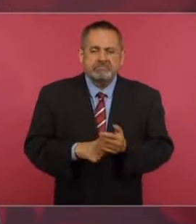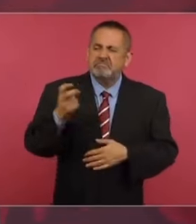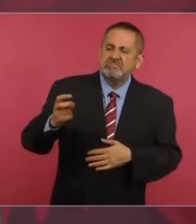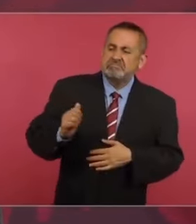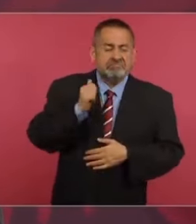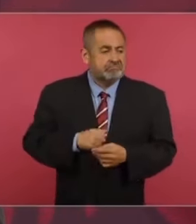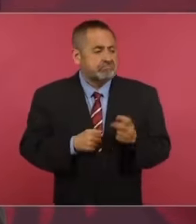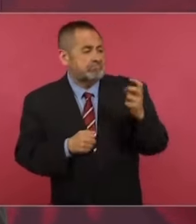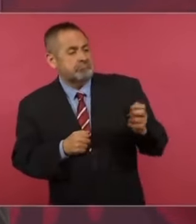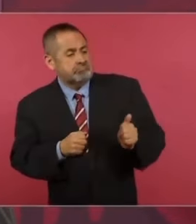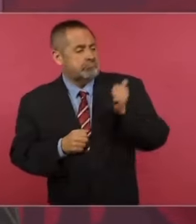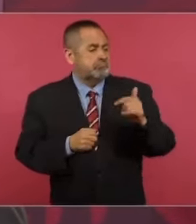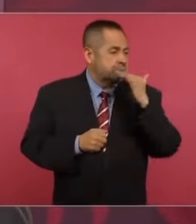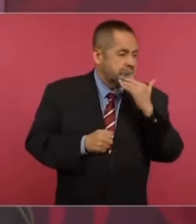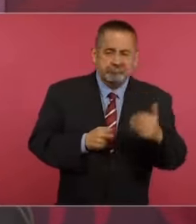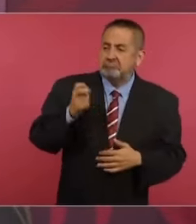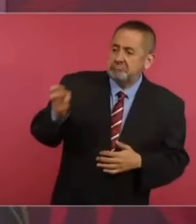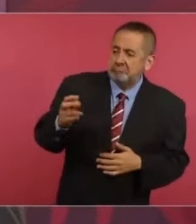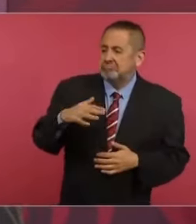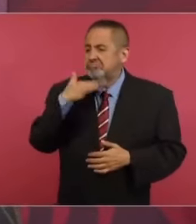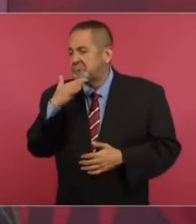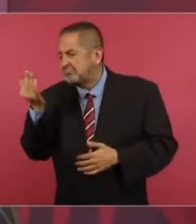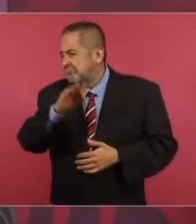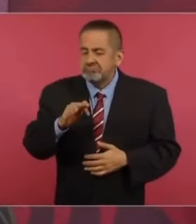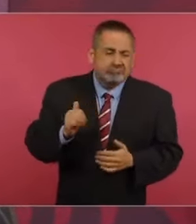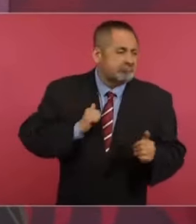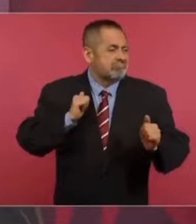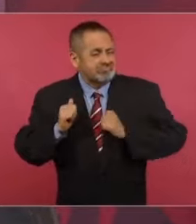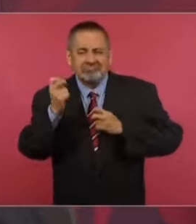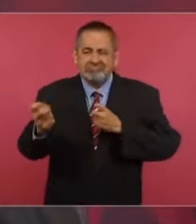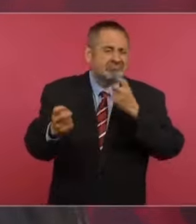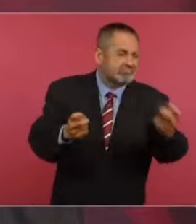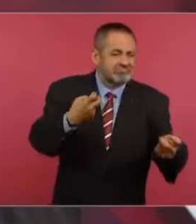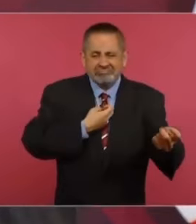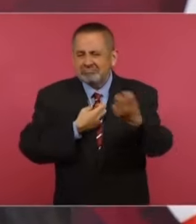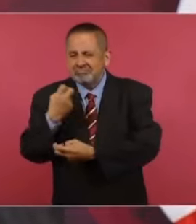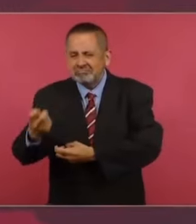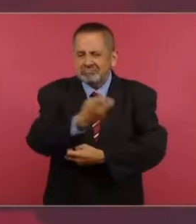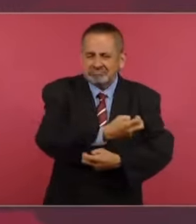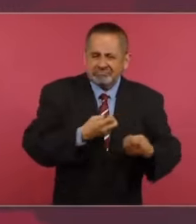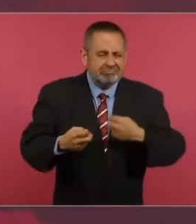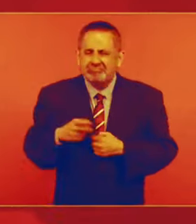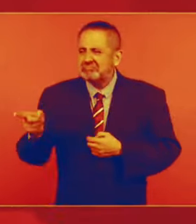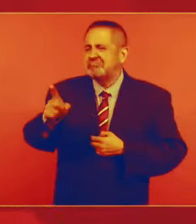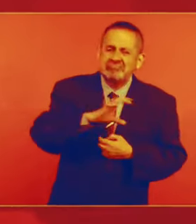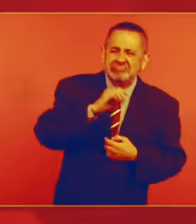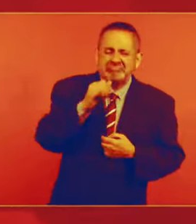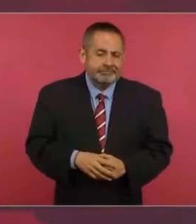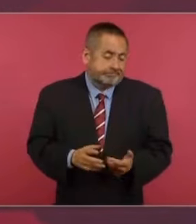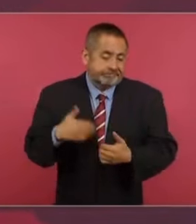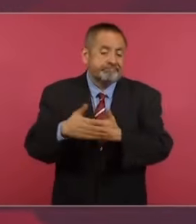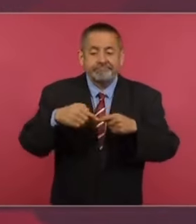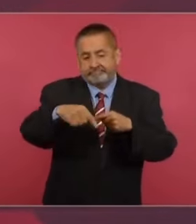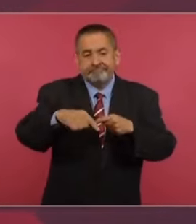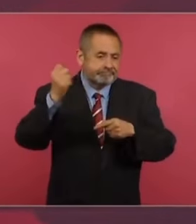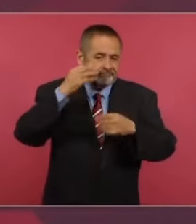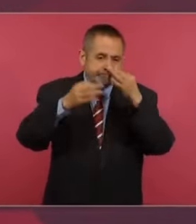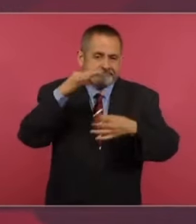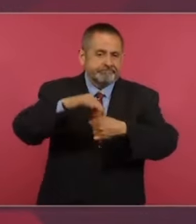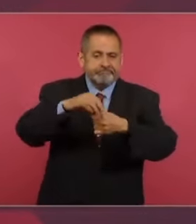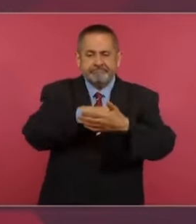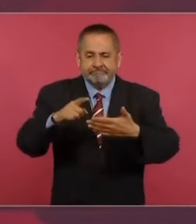oportunista, que este candidato es corrupto, que este candidato es un ambicioso, que este candidato no quiere a la gente. Pues sí, pero